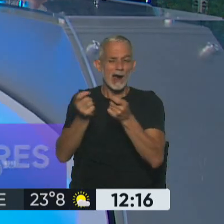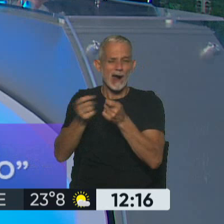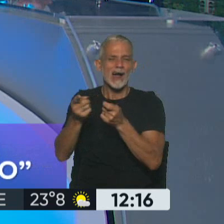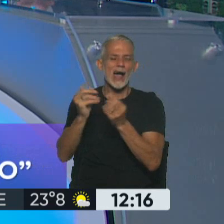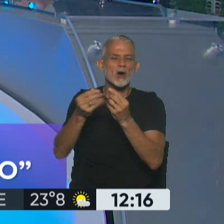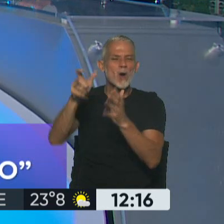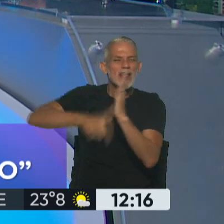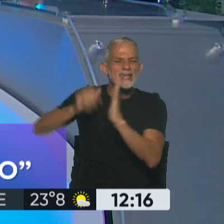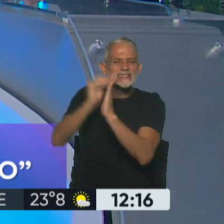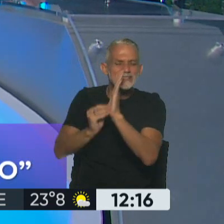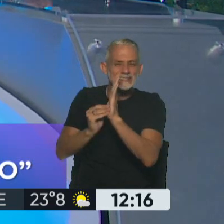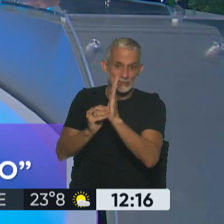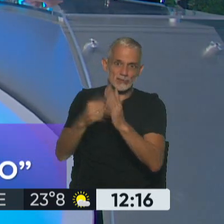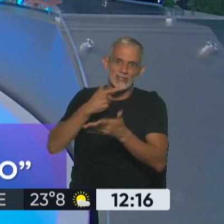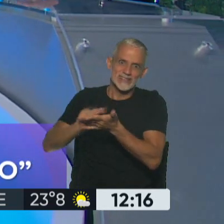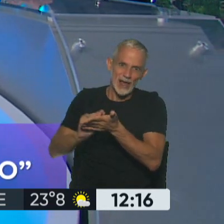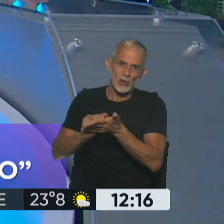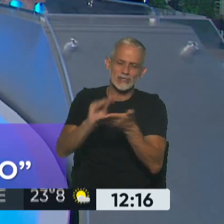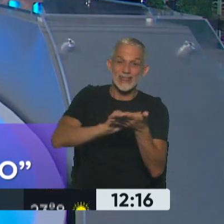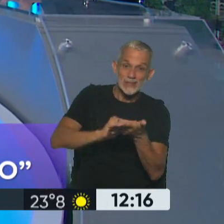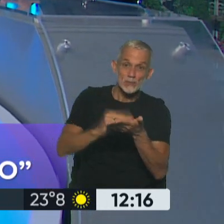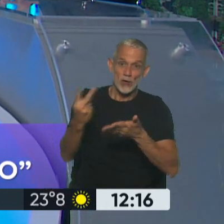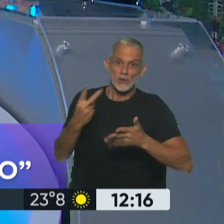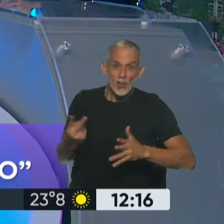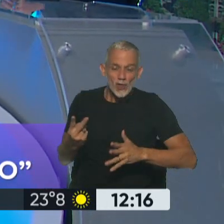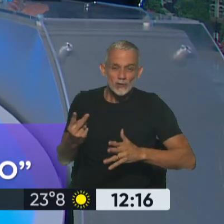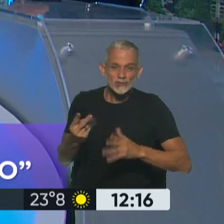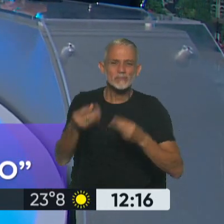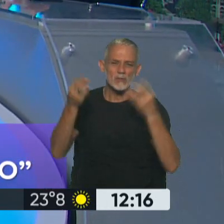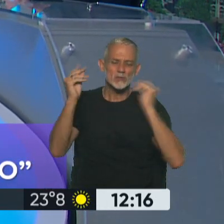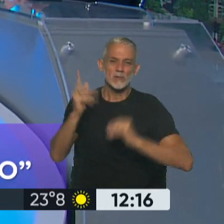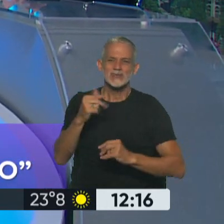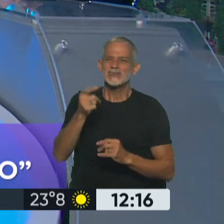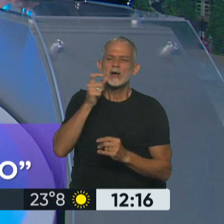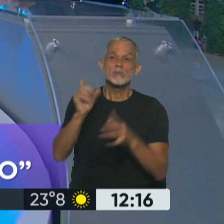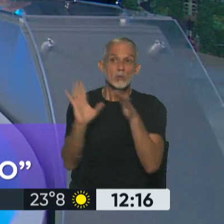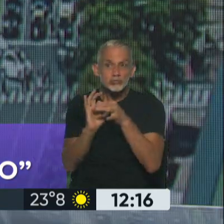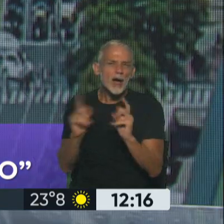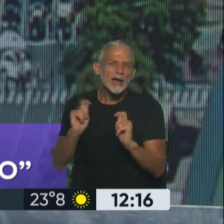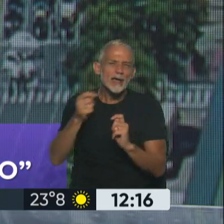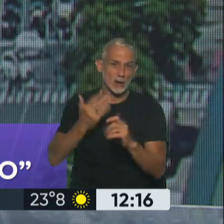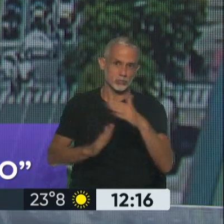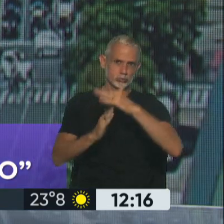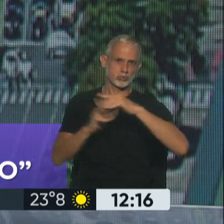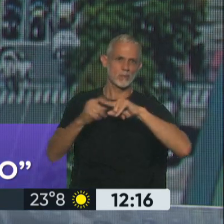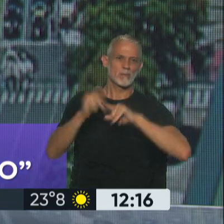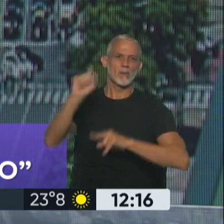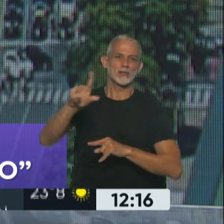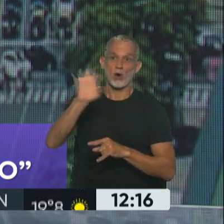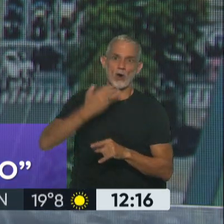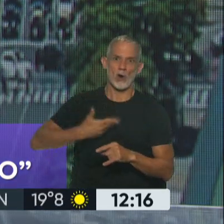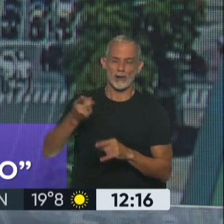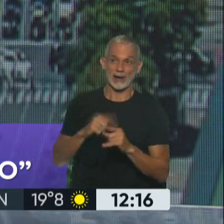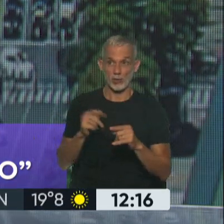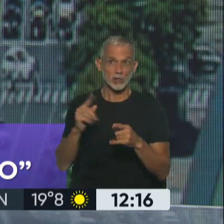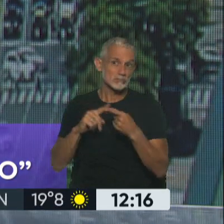armado de las listas. Por lo tanto, los senadores y los diputados en muchos casos o le responden al jefe partidario provincial o le responden al gobernador de la